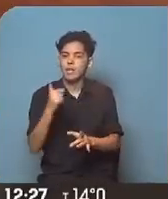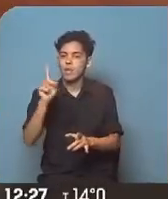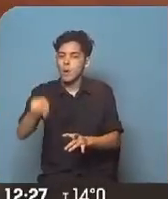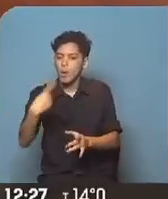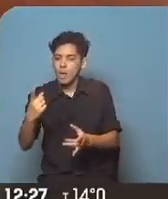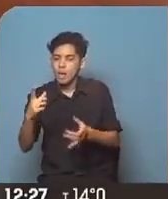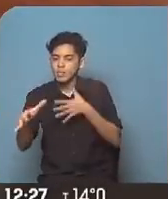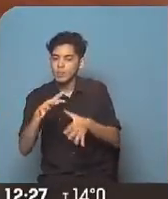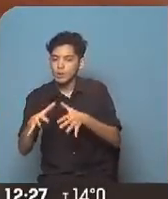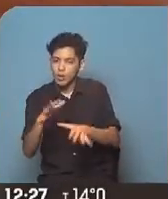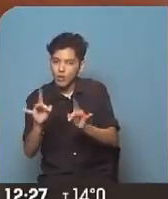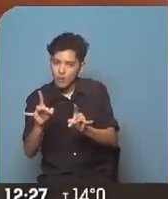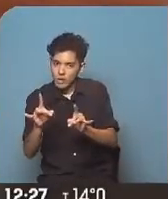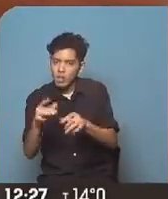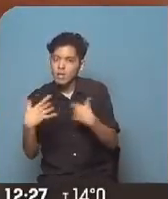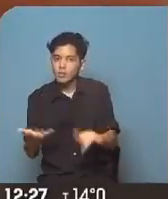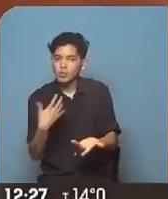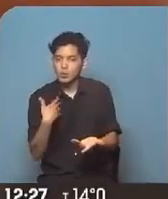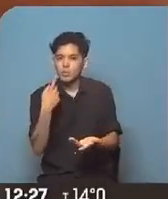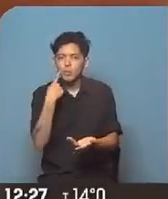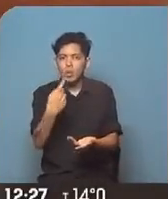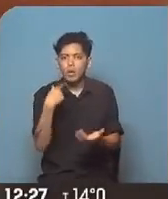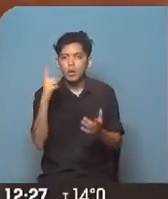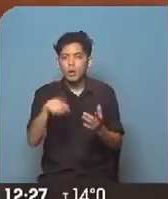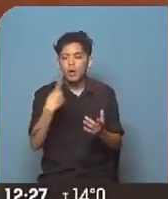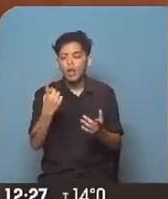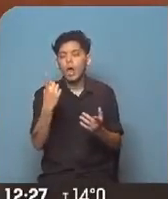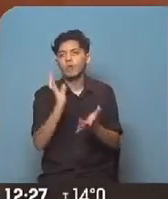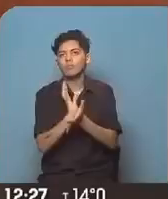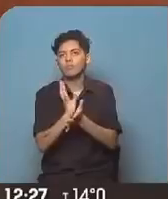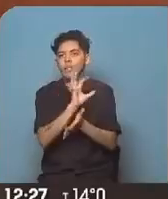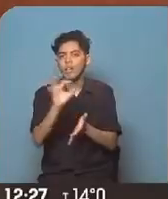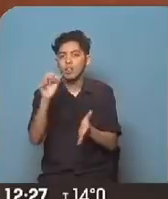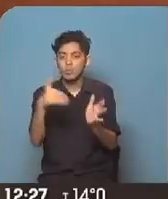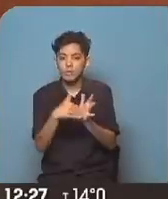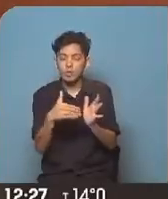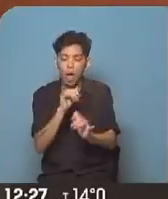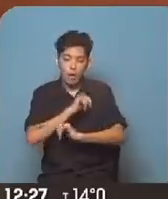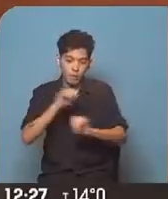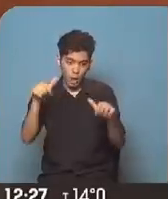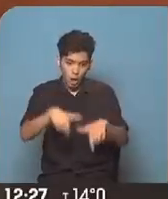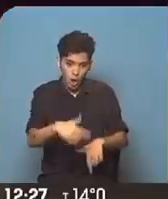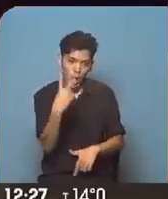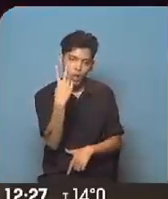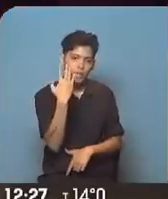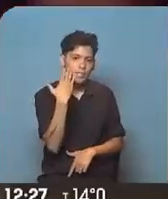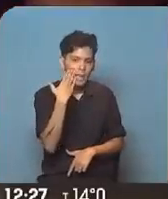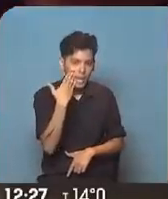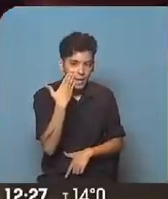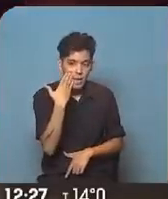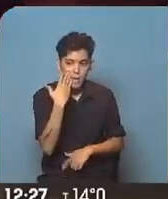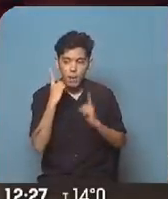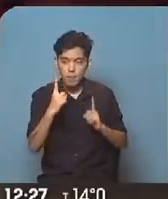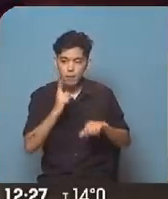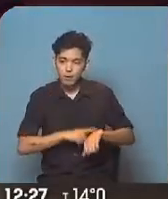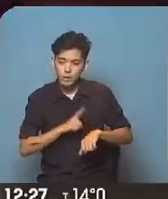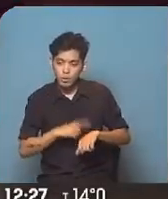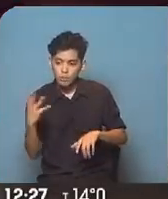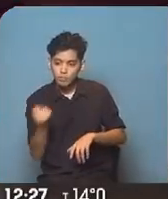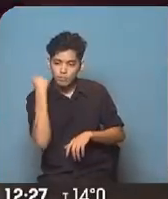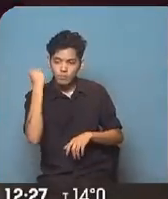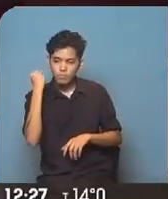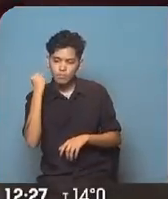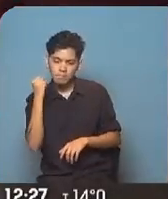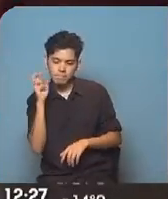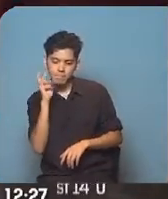anunció que iba a poner un offer de 500 millones hoy a las 2 de la tarde y al mismo tiempo logró el visto